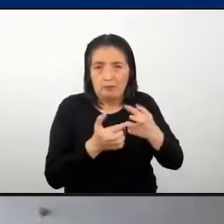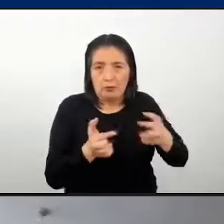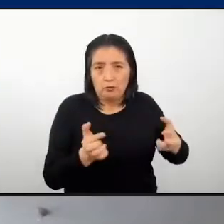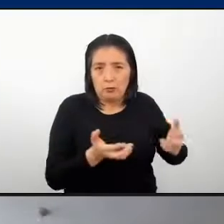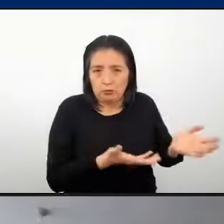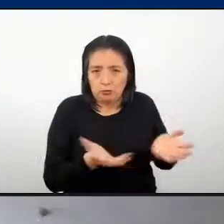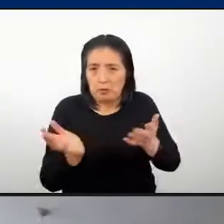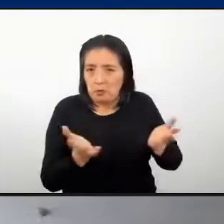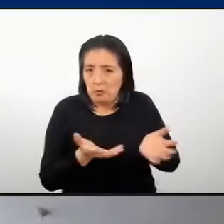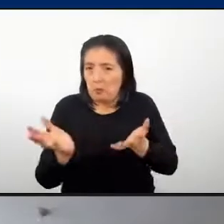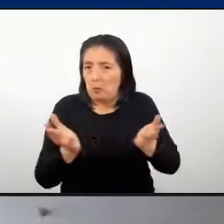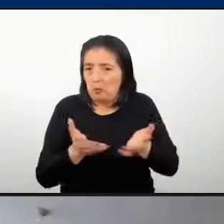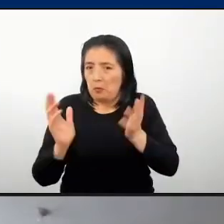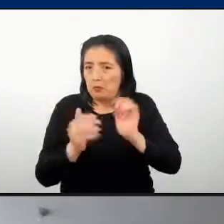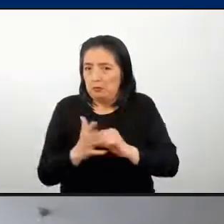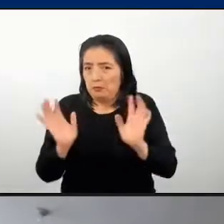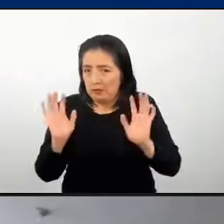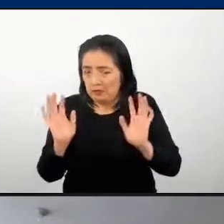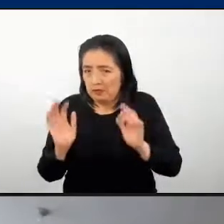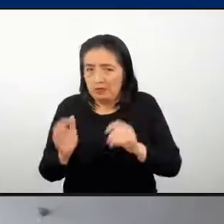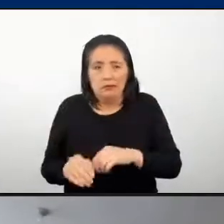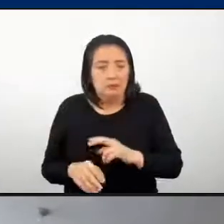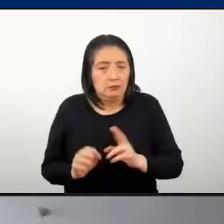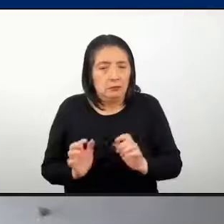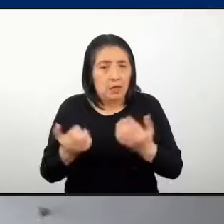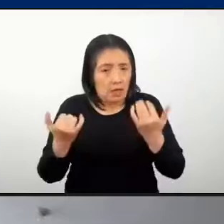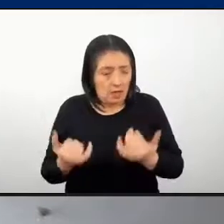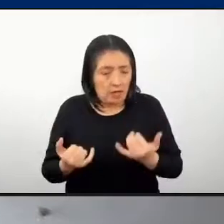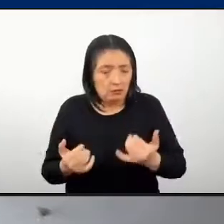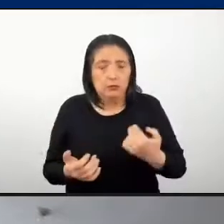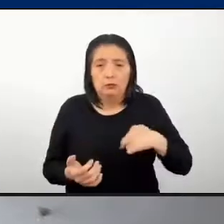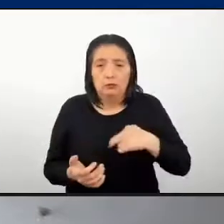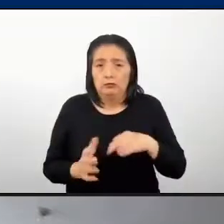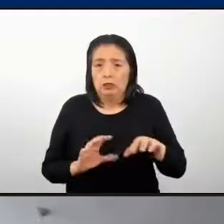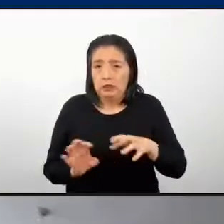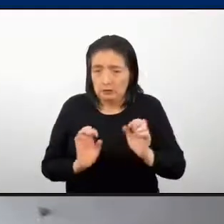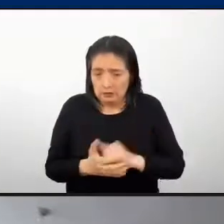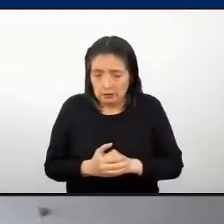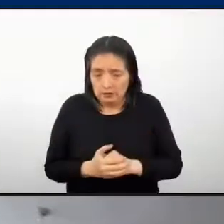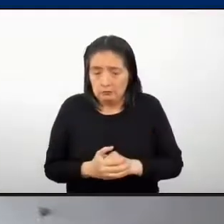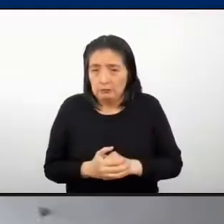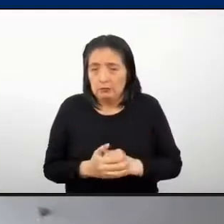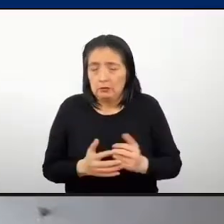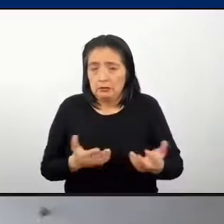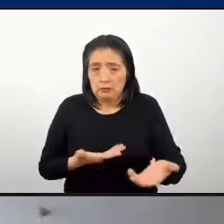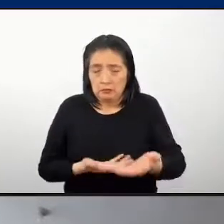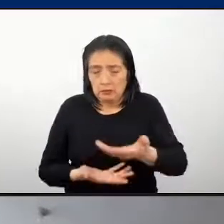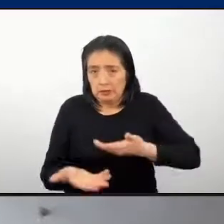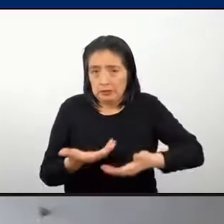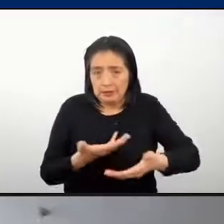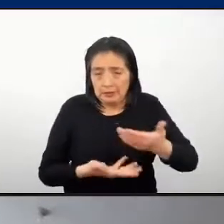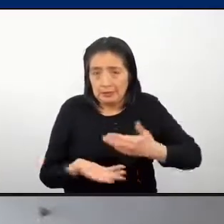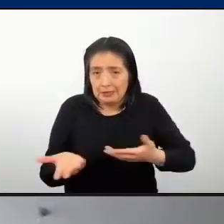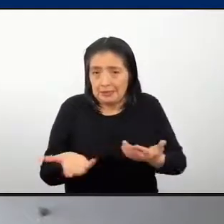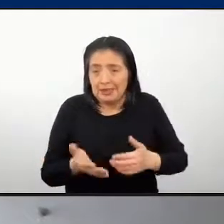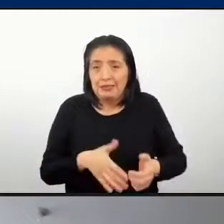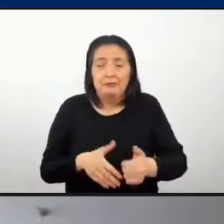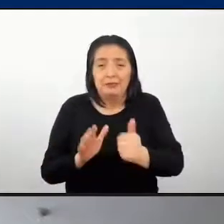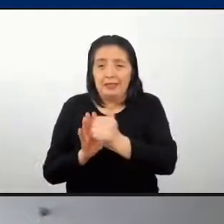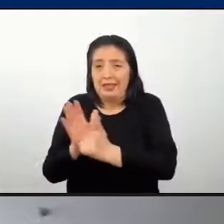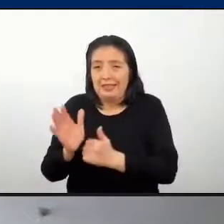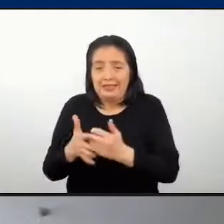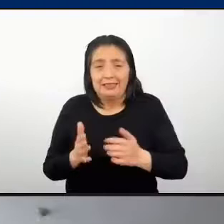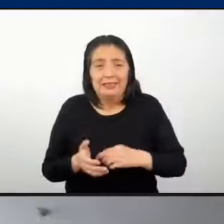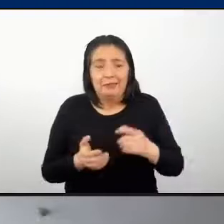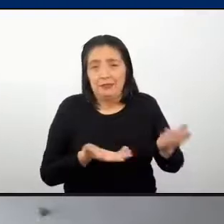institución pública. Entonces, ahora lo que hacemos es, nos intercambiamos agenda de deliveries. Ahora ya